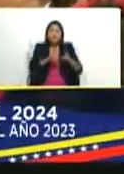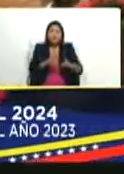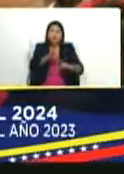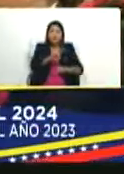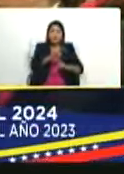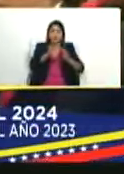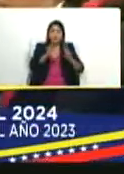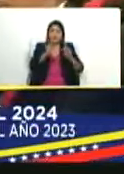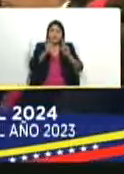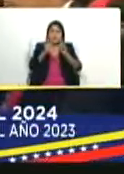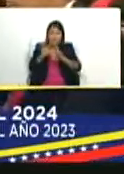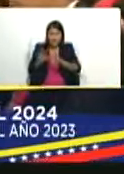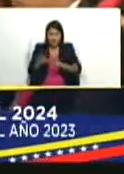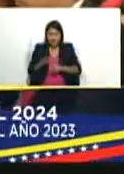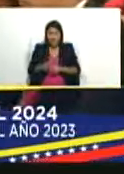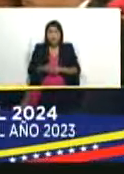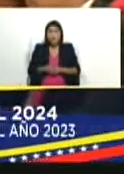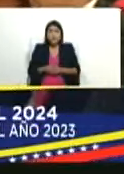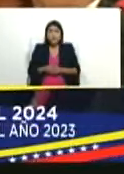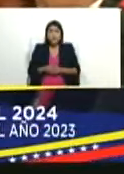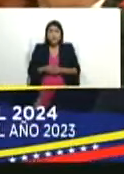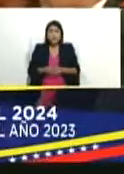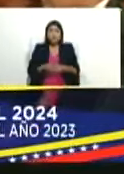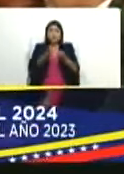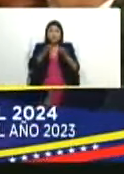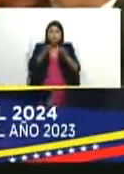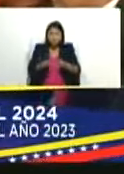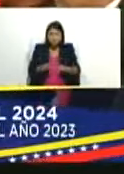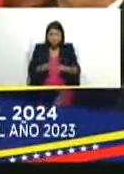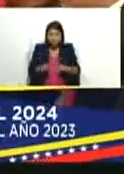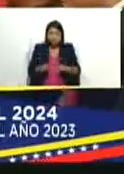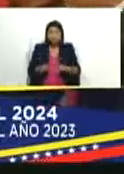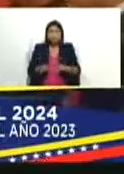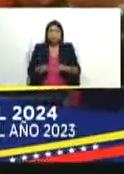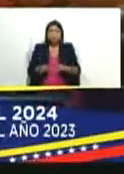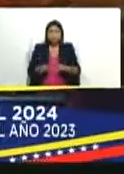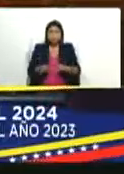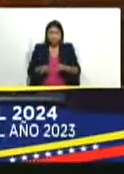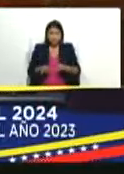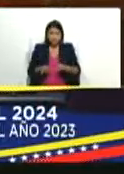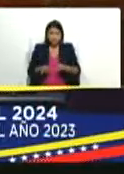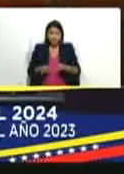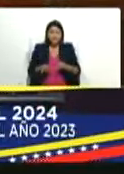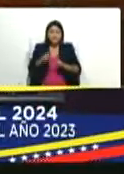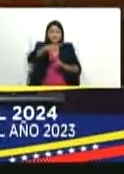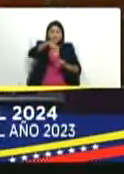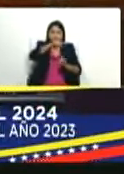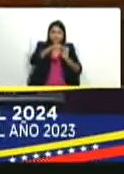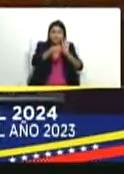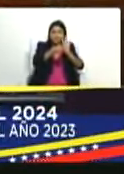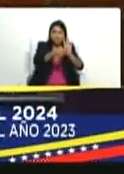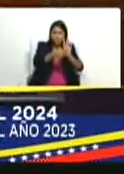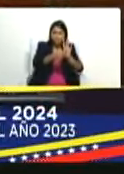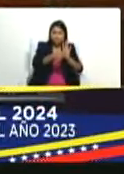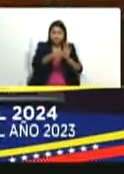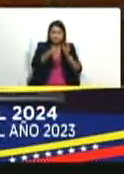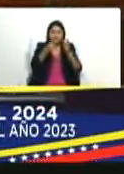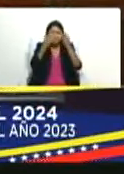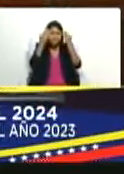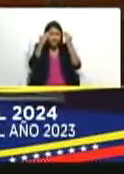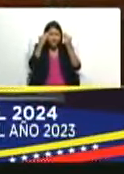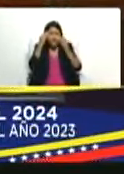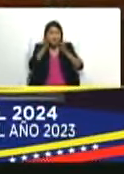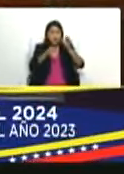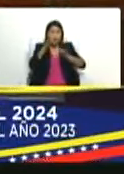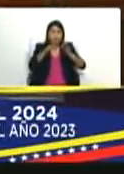277 de la Sala de Casación Social, que estableció los casos en que excepcionalmente dicha sala se puede abocar a conocer de los juicios